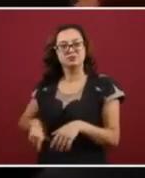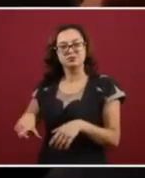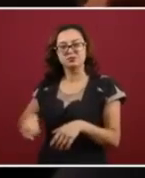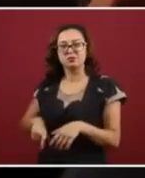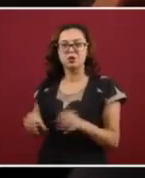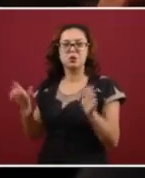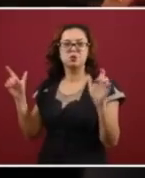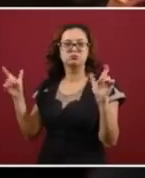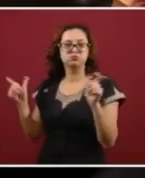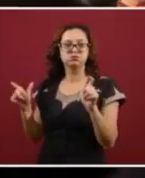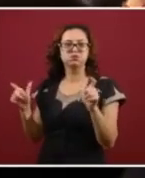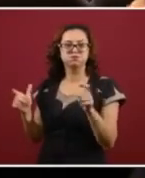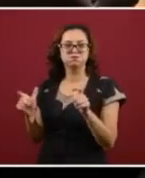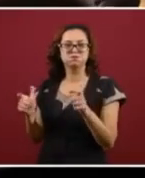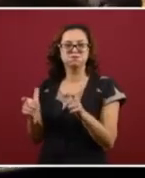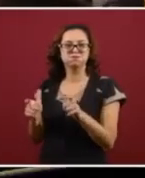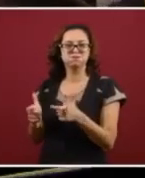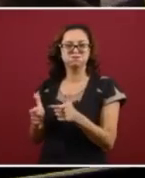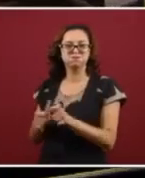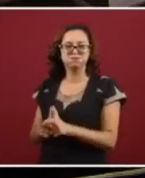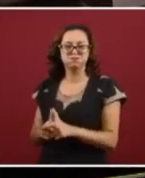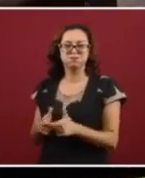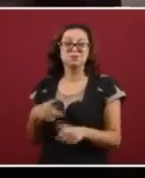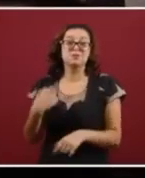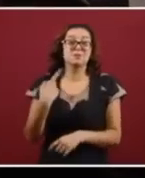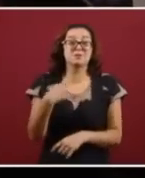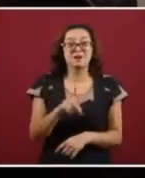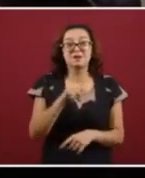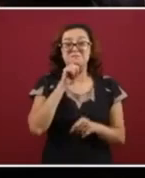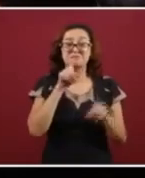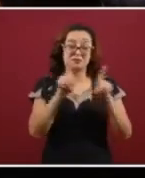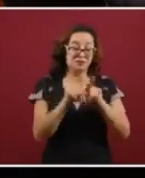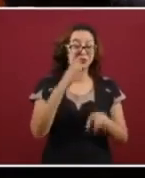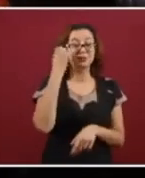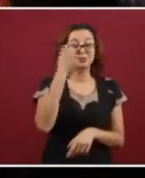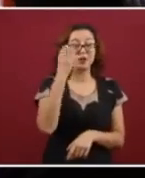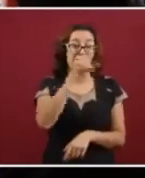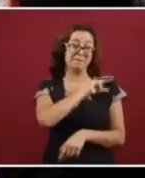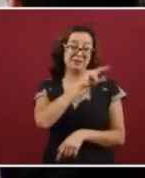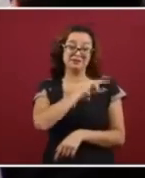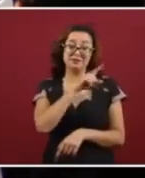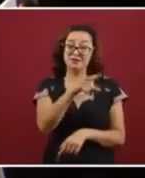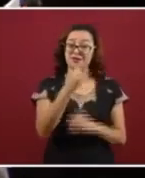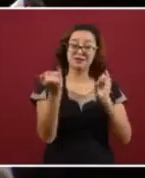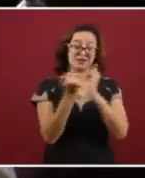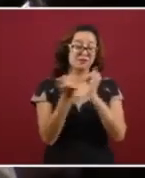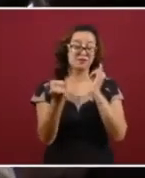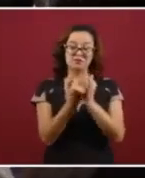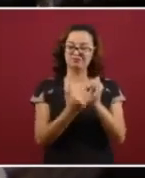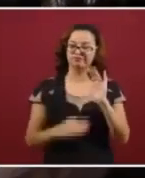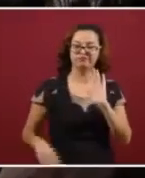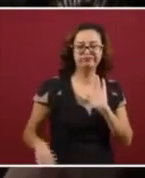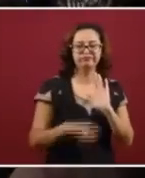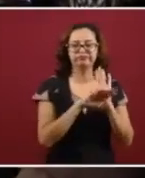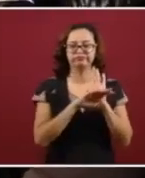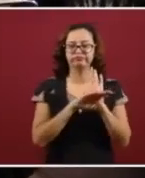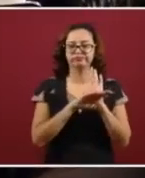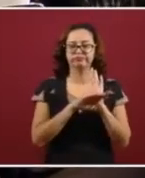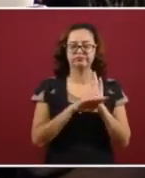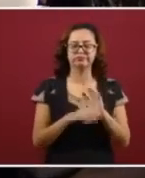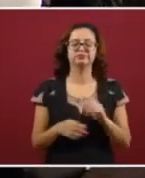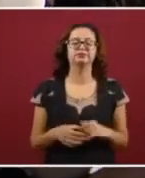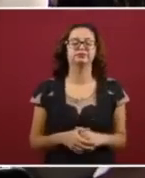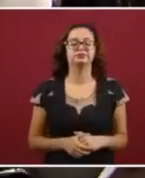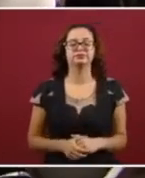El presidente Andrés Manuel López Obrador dijo que su gobierno apoya con toda la información necesaria a las investigaciones de casos como Emilio